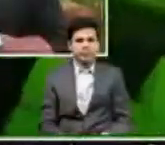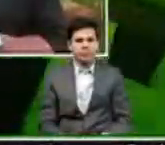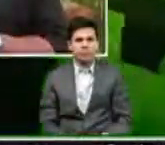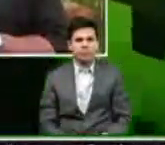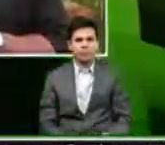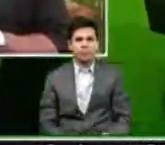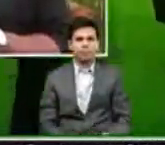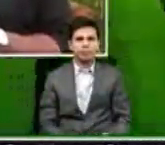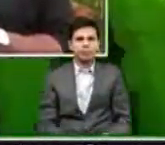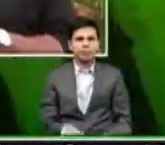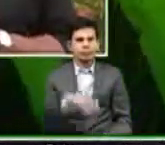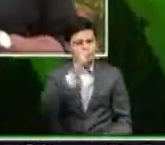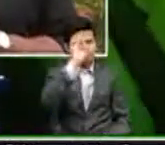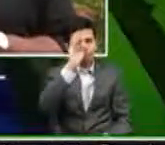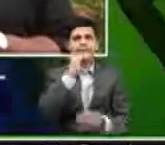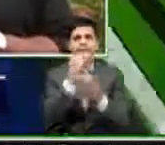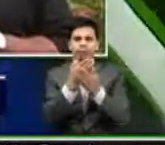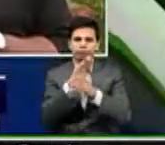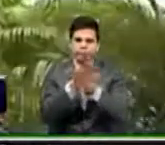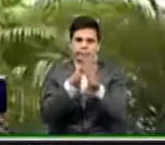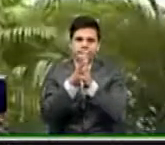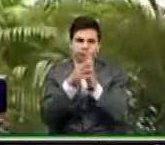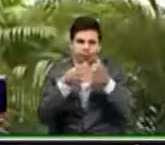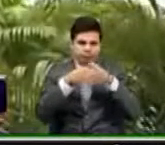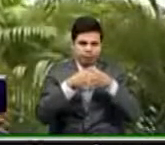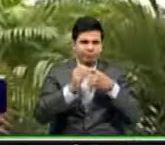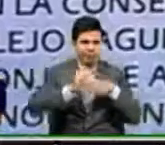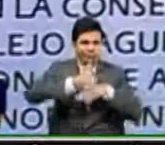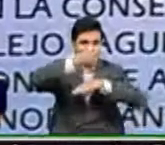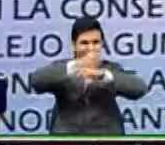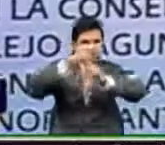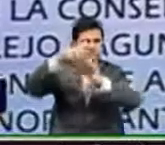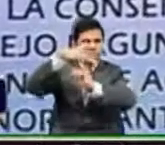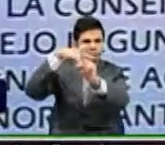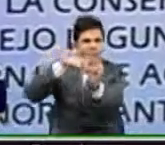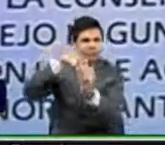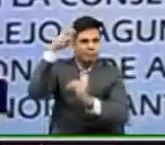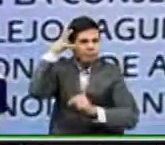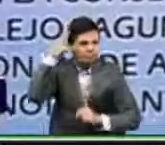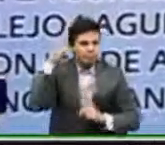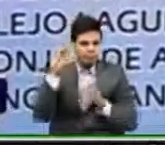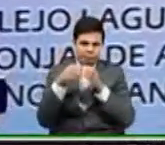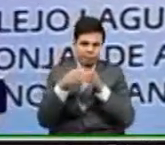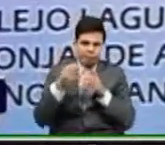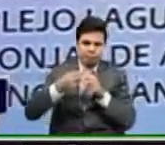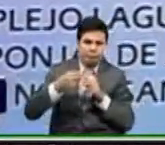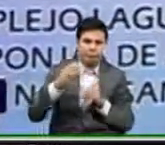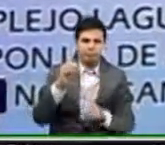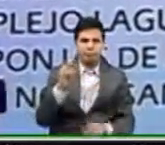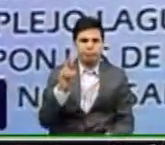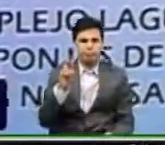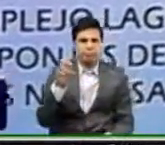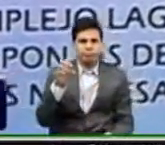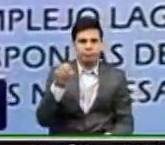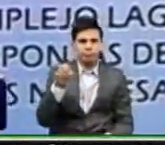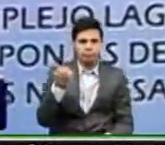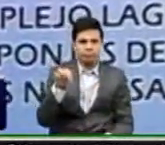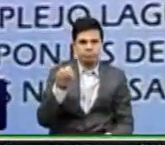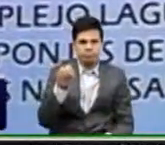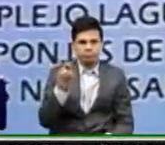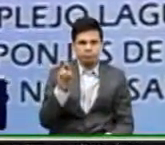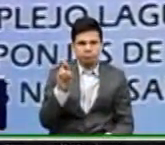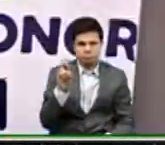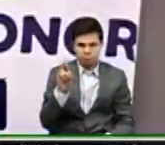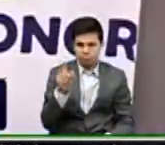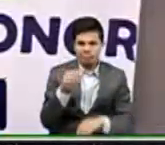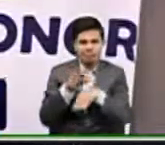gracias y muy buenas tardes pues así es corponor la autoridad del medio ambiente en norte de santander se ha pronunciado y entrega una recomendación inmediata